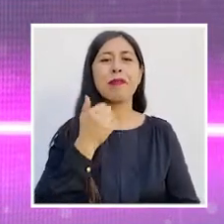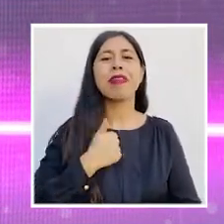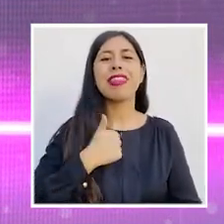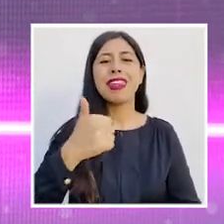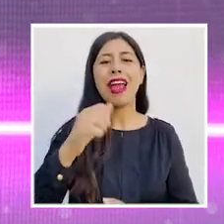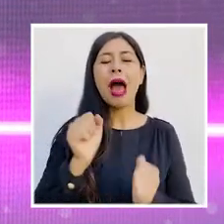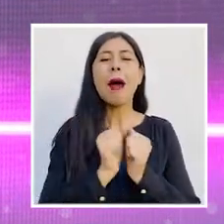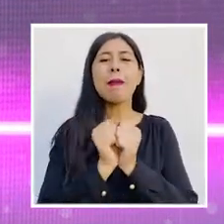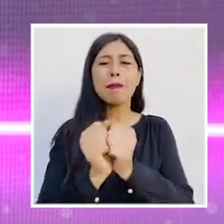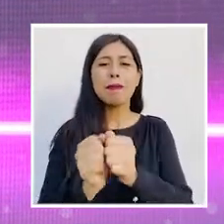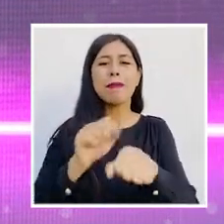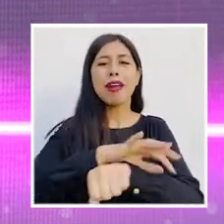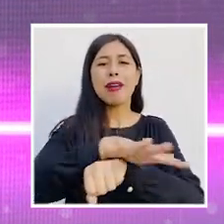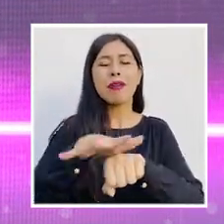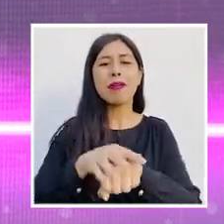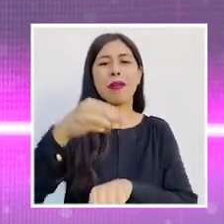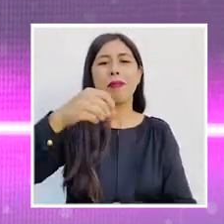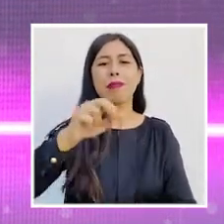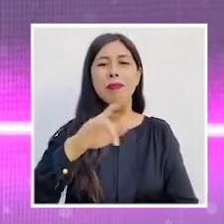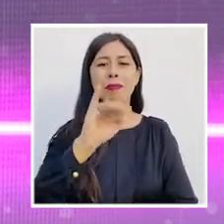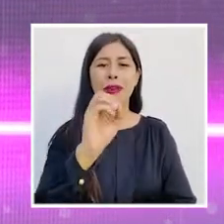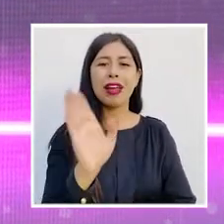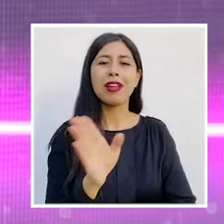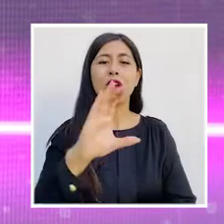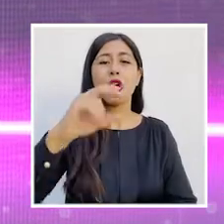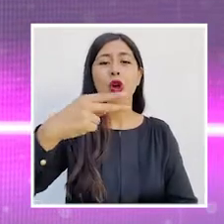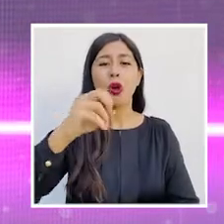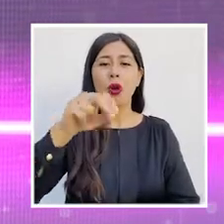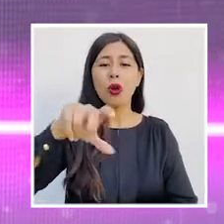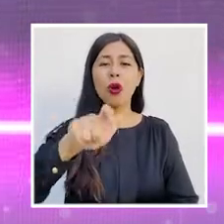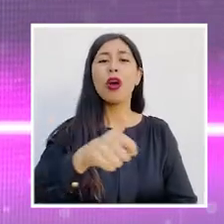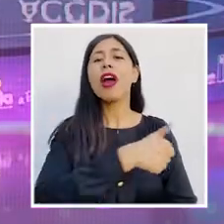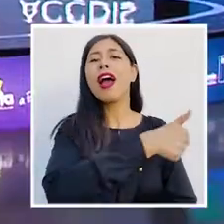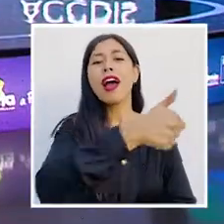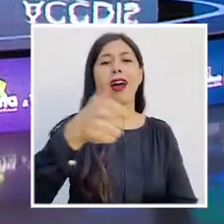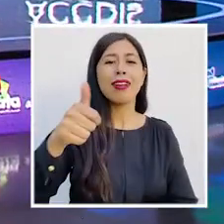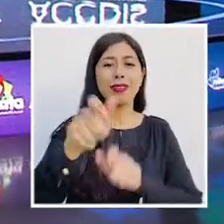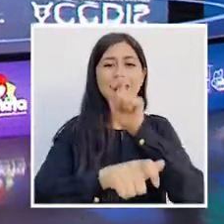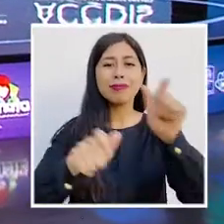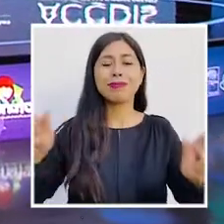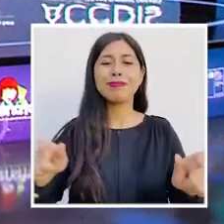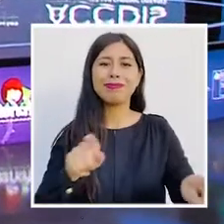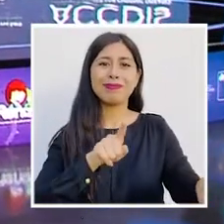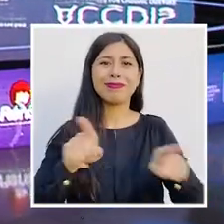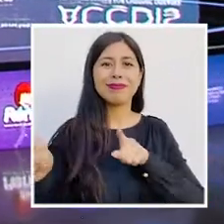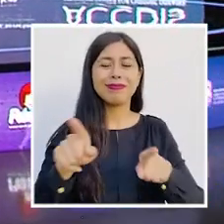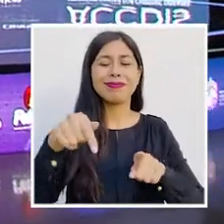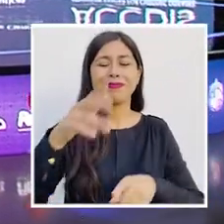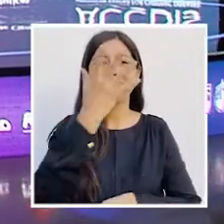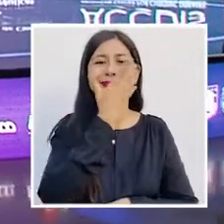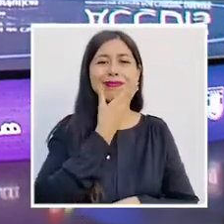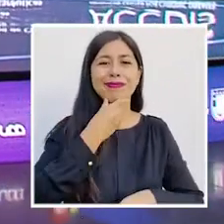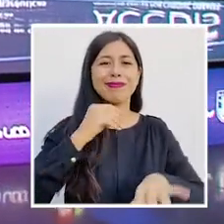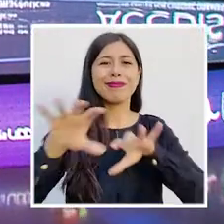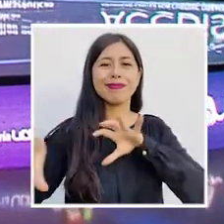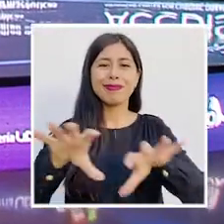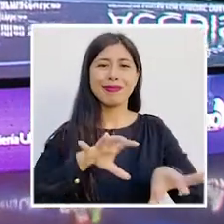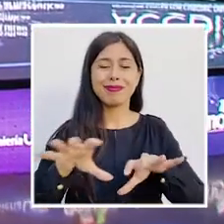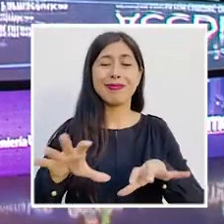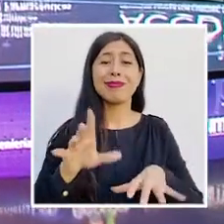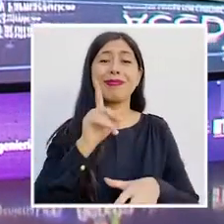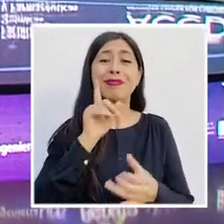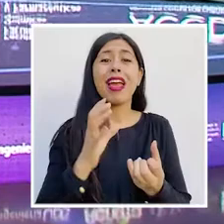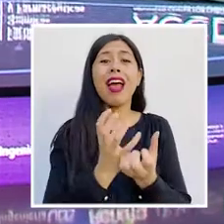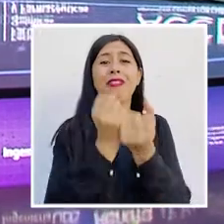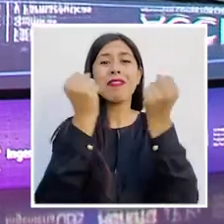al Director del PAR Explora, Mario Chong, y a todos los organizadores de esta maravillosa actividad,